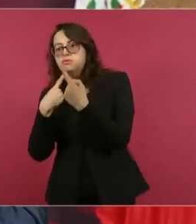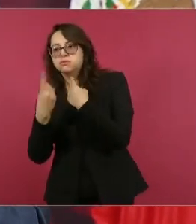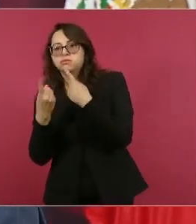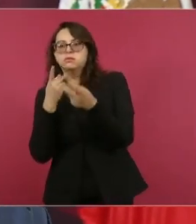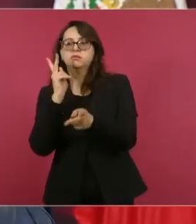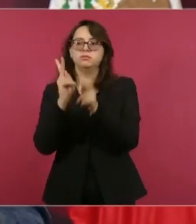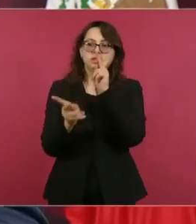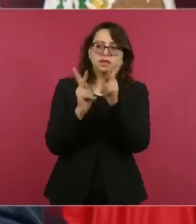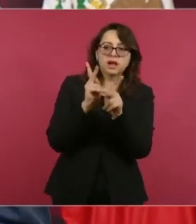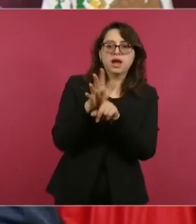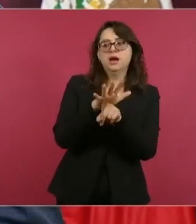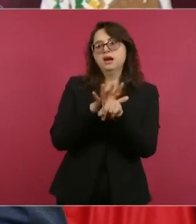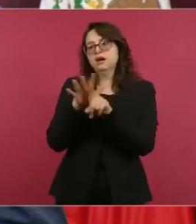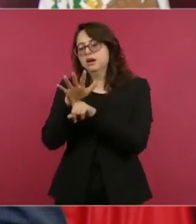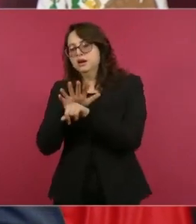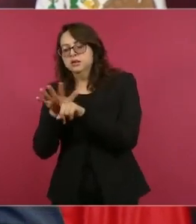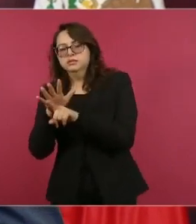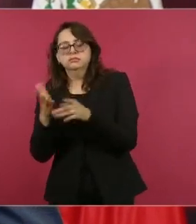pues son